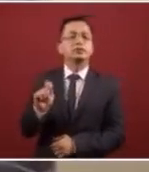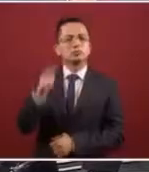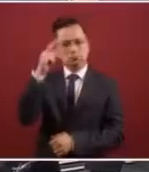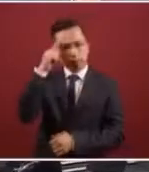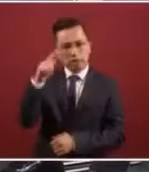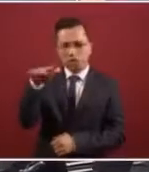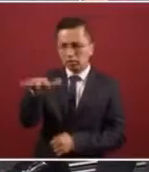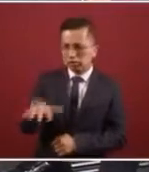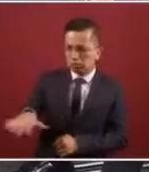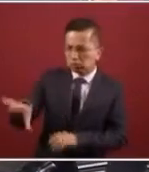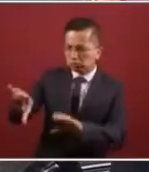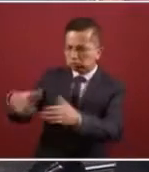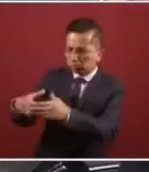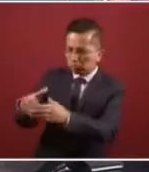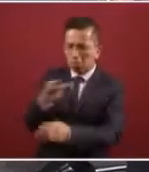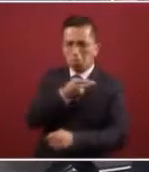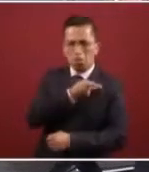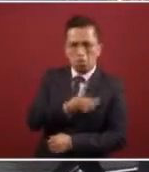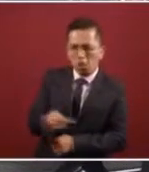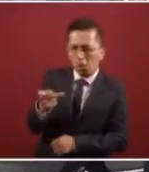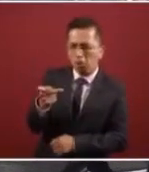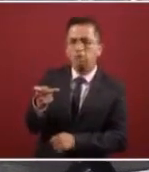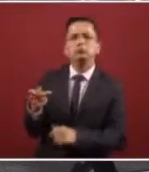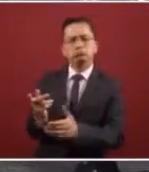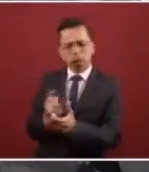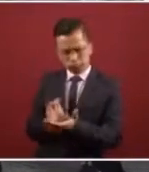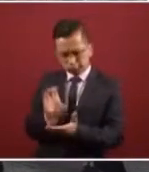pobres. Se ha hecho